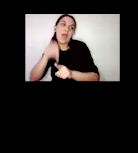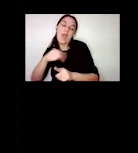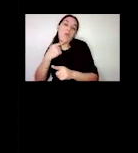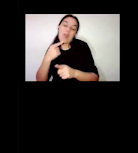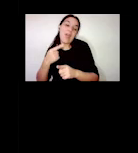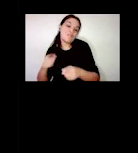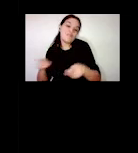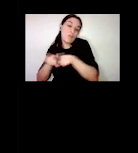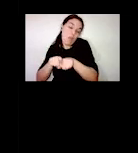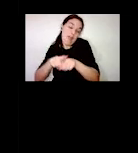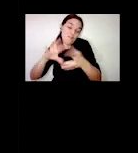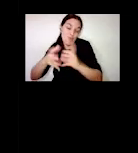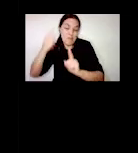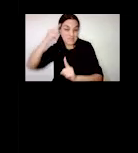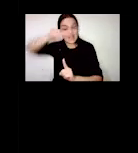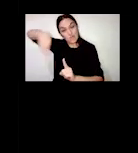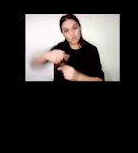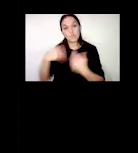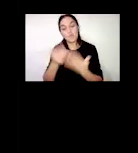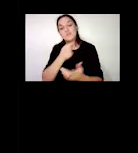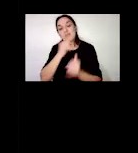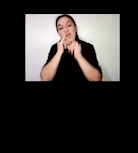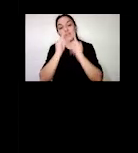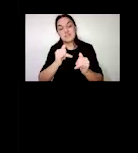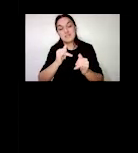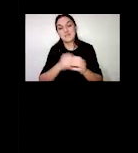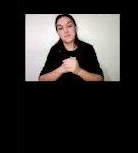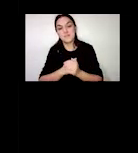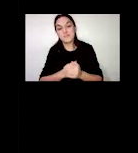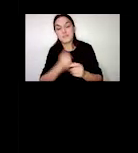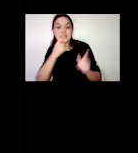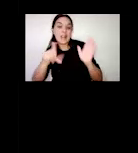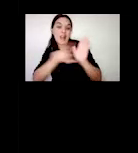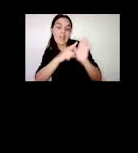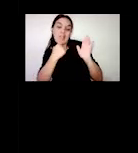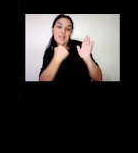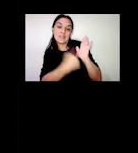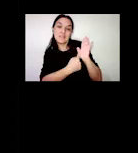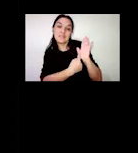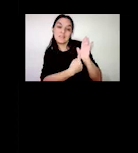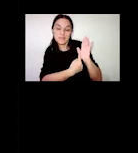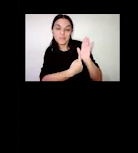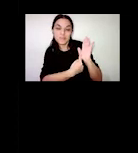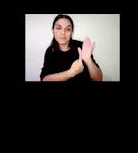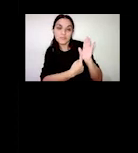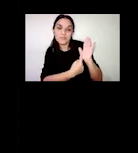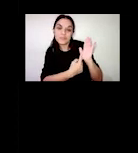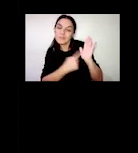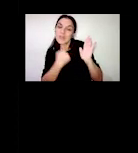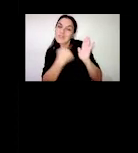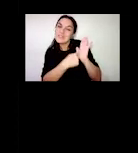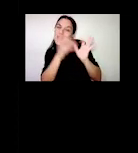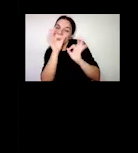inmateriales. Por eso hago mención de que cuando la ley nos habla, nos detalla estos